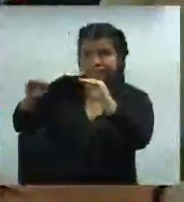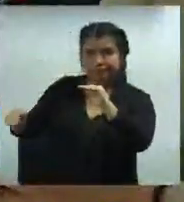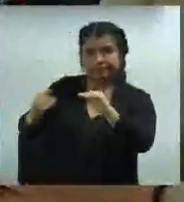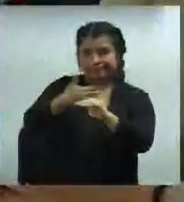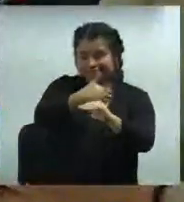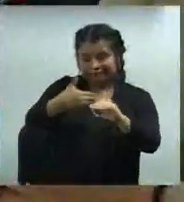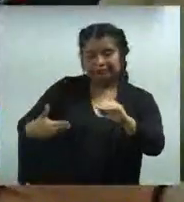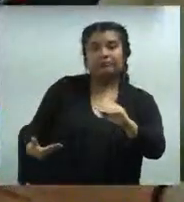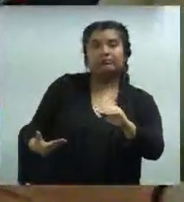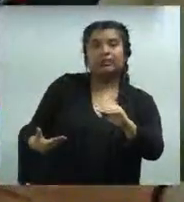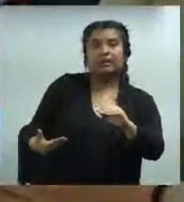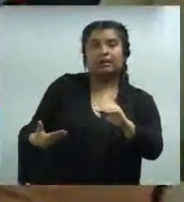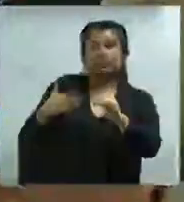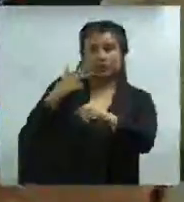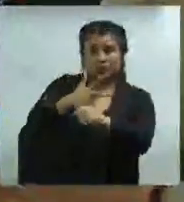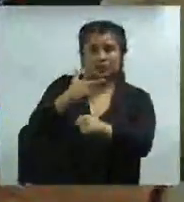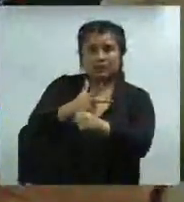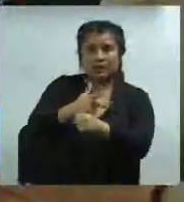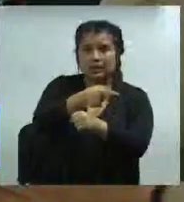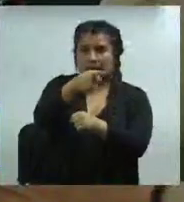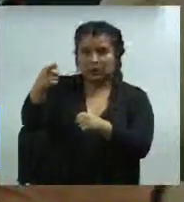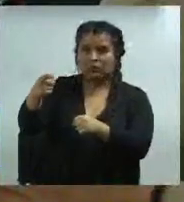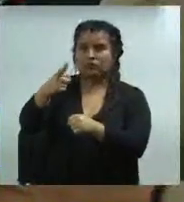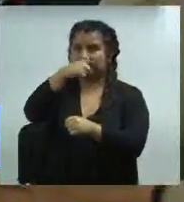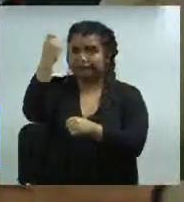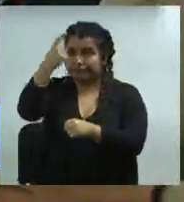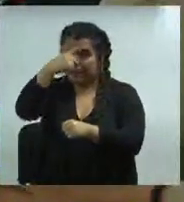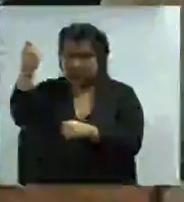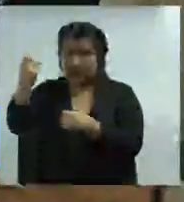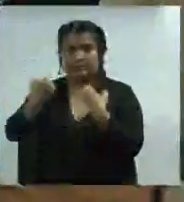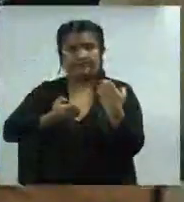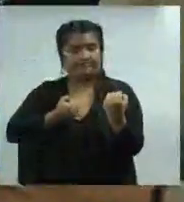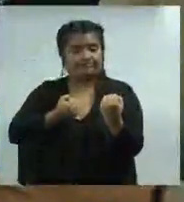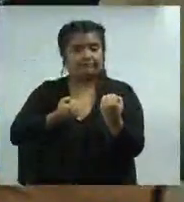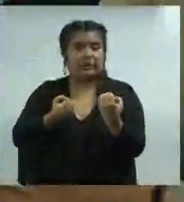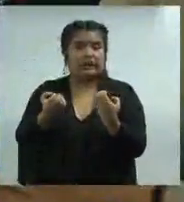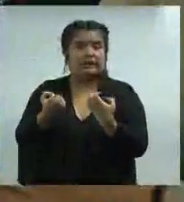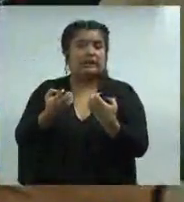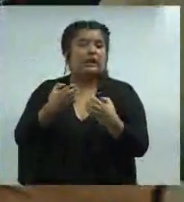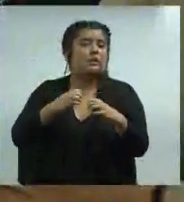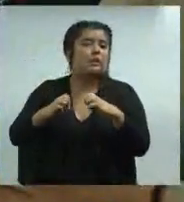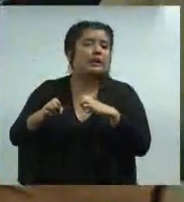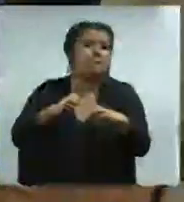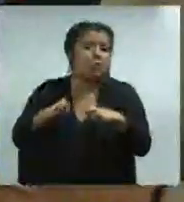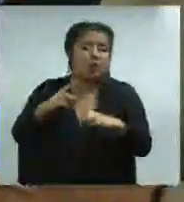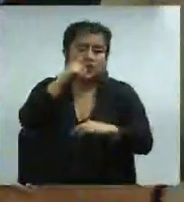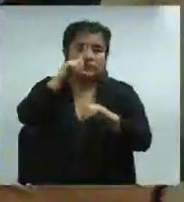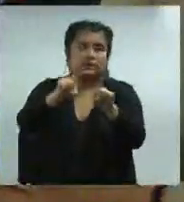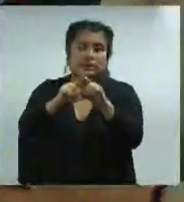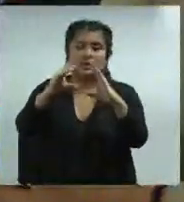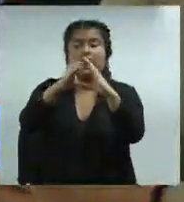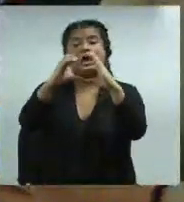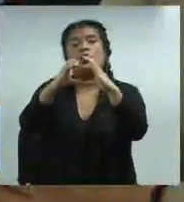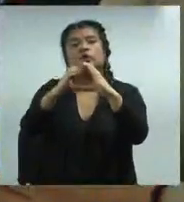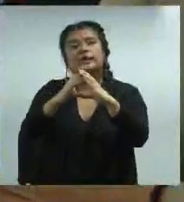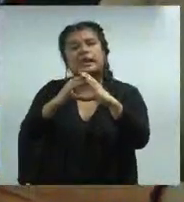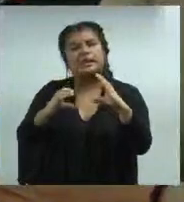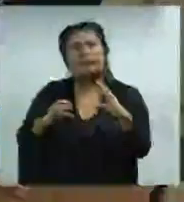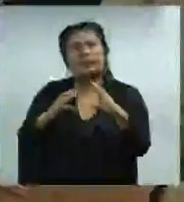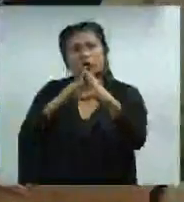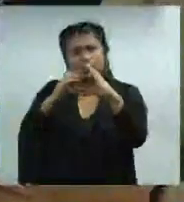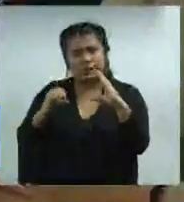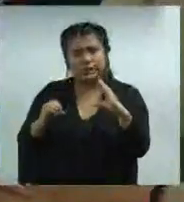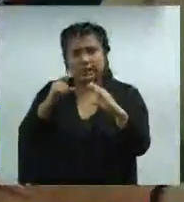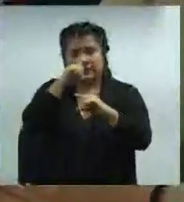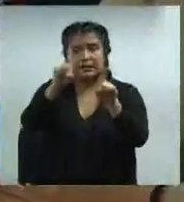nosotros para que ponga a funcionar la maquinaria del Estado. Es necesaria una CONRED que la pongamos a trabajar como debe ser,